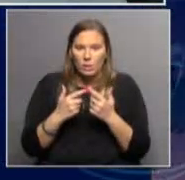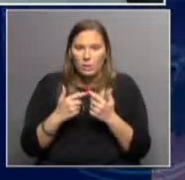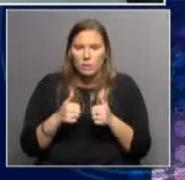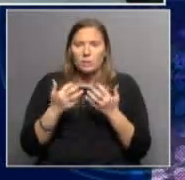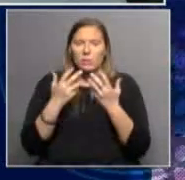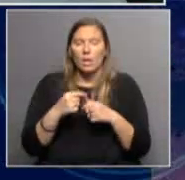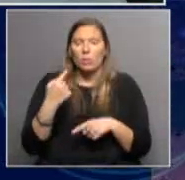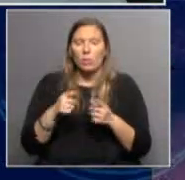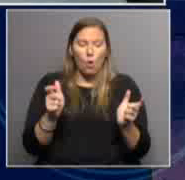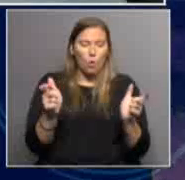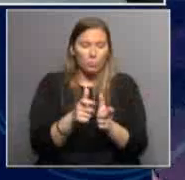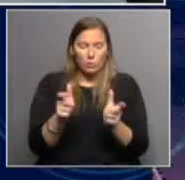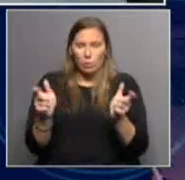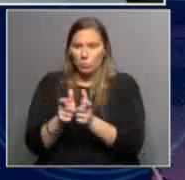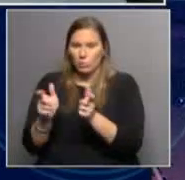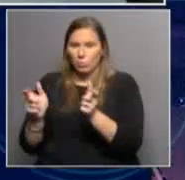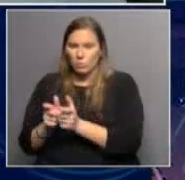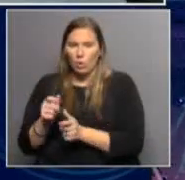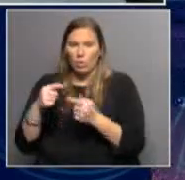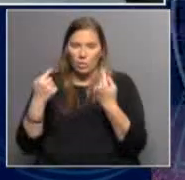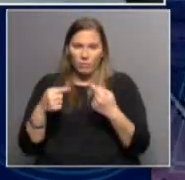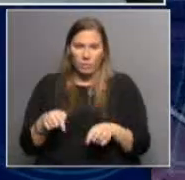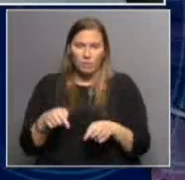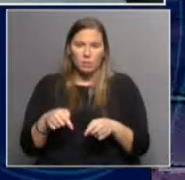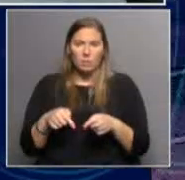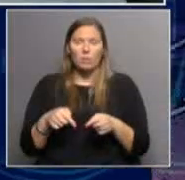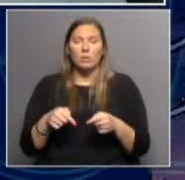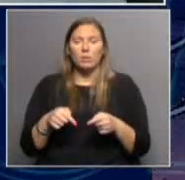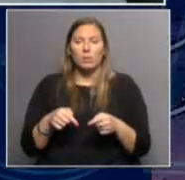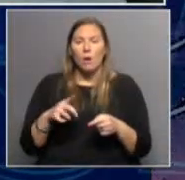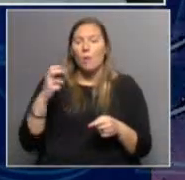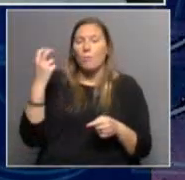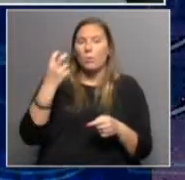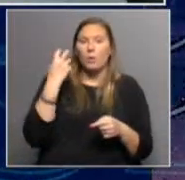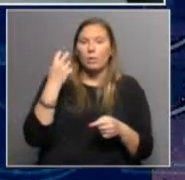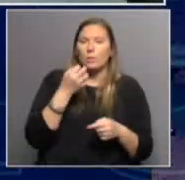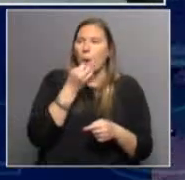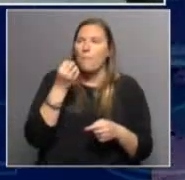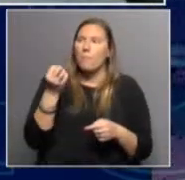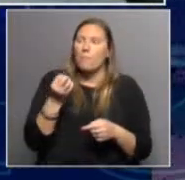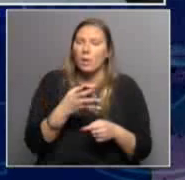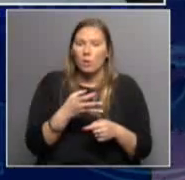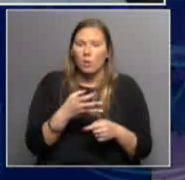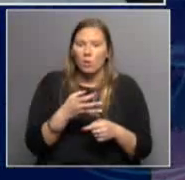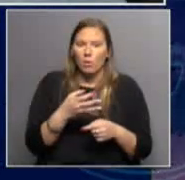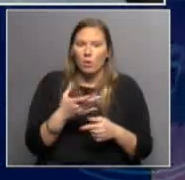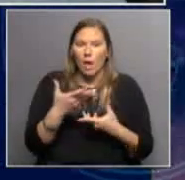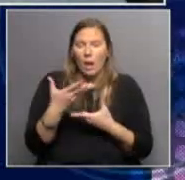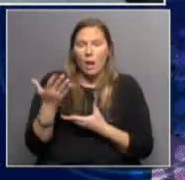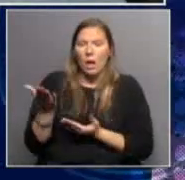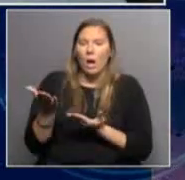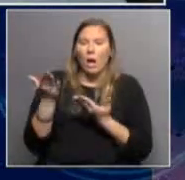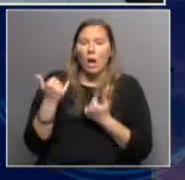en diferentes comisiones, tratando de, bueno, darle el mejor uso posible a las colaboraciones